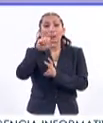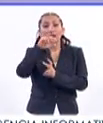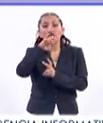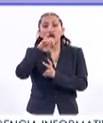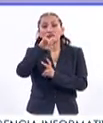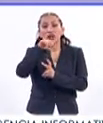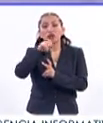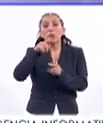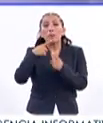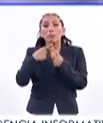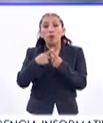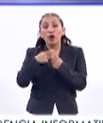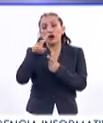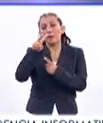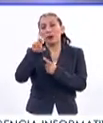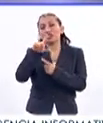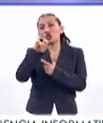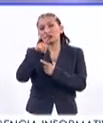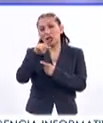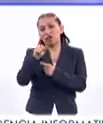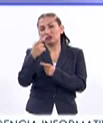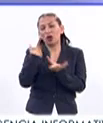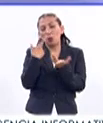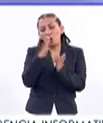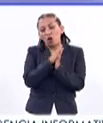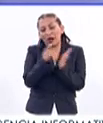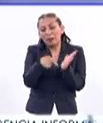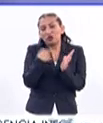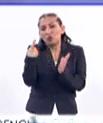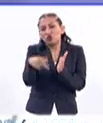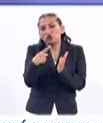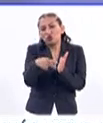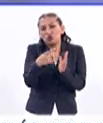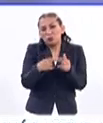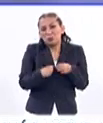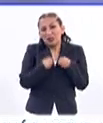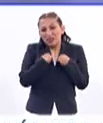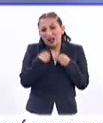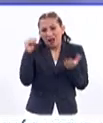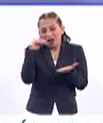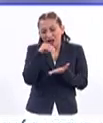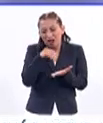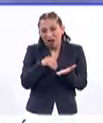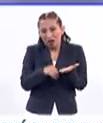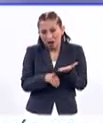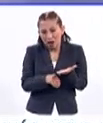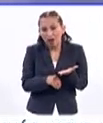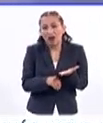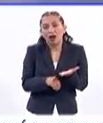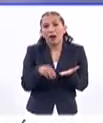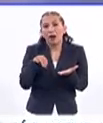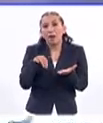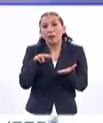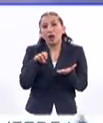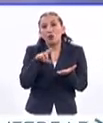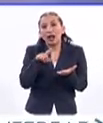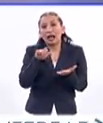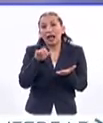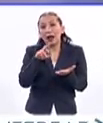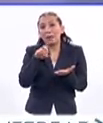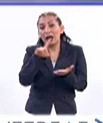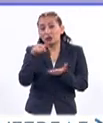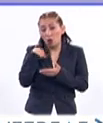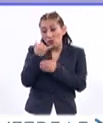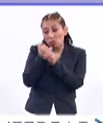Vasconcelos. Es también en este estilo de libros autobiográficos. Emanuel Carballo se dedicó